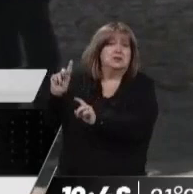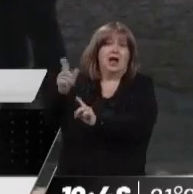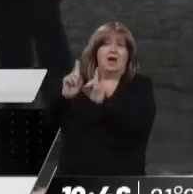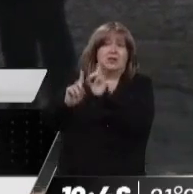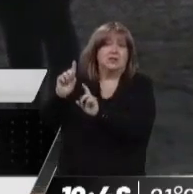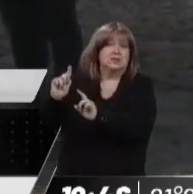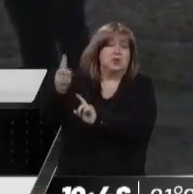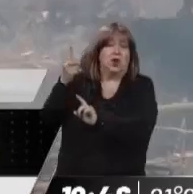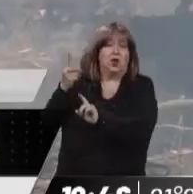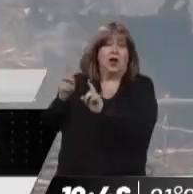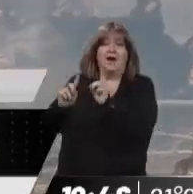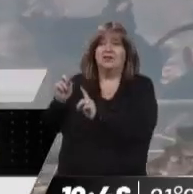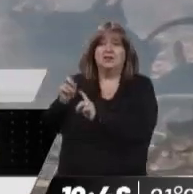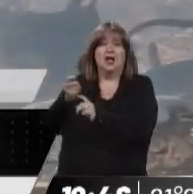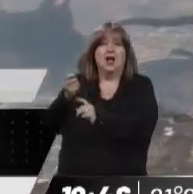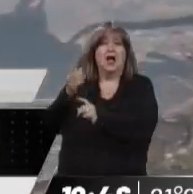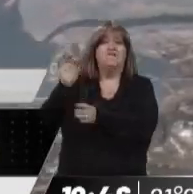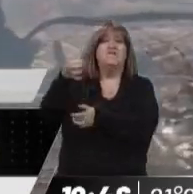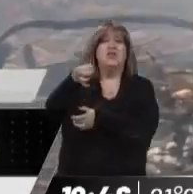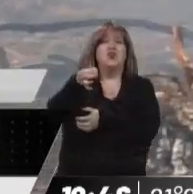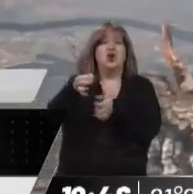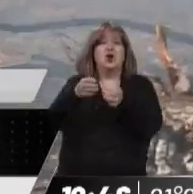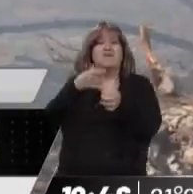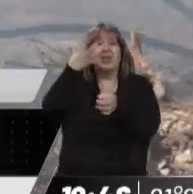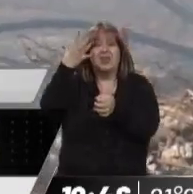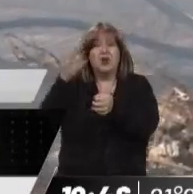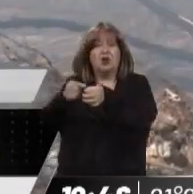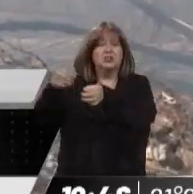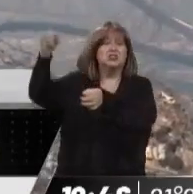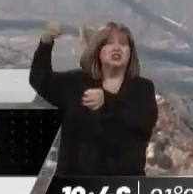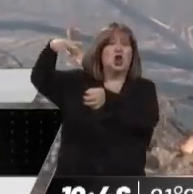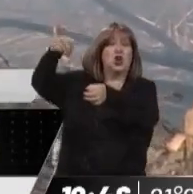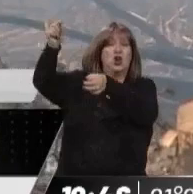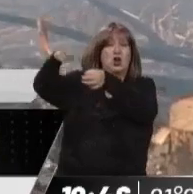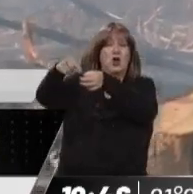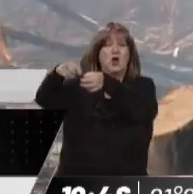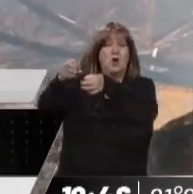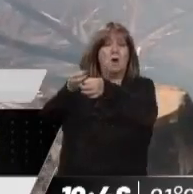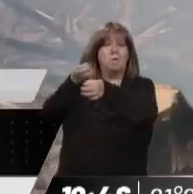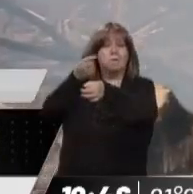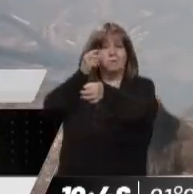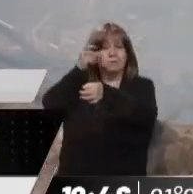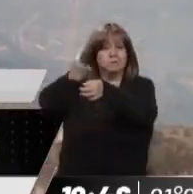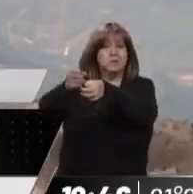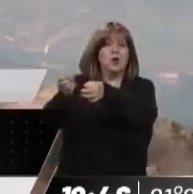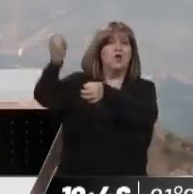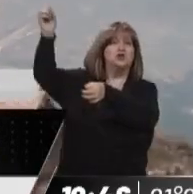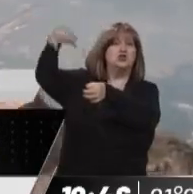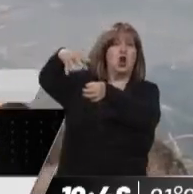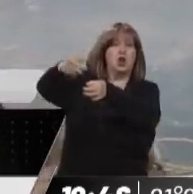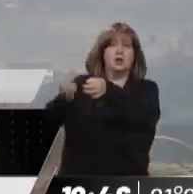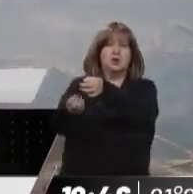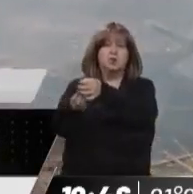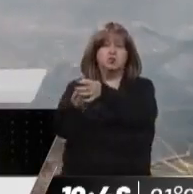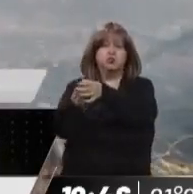fuego. A lo mejor con cualquier vidrio que haya, por ejemplo, de aumento, con la calor, eso